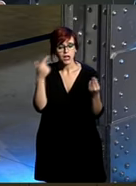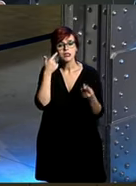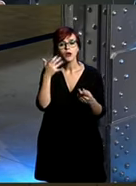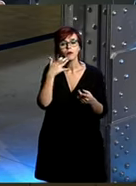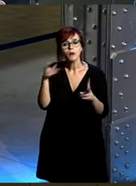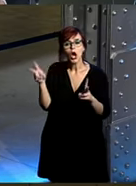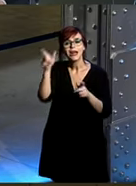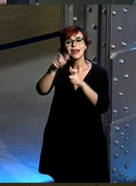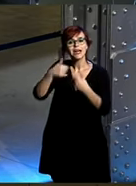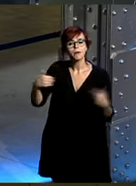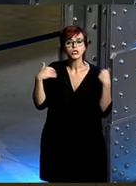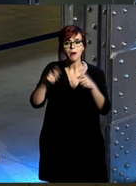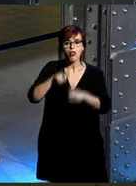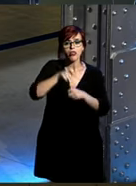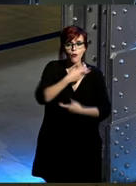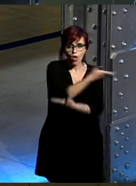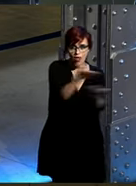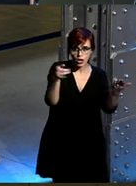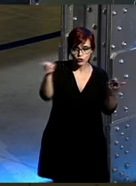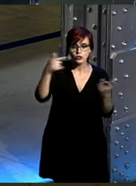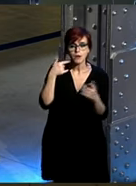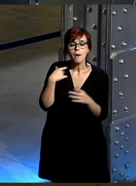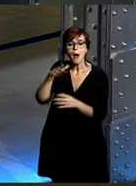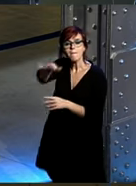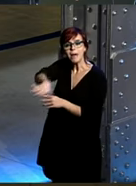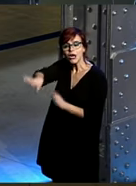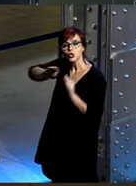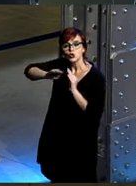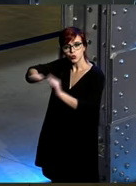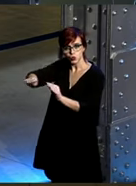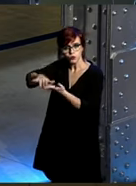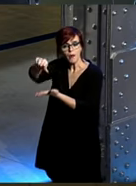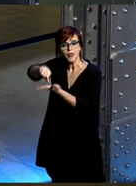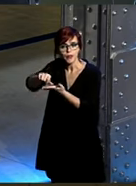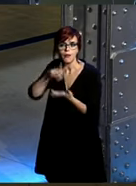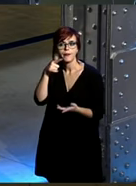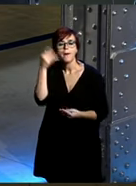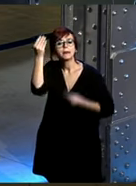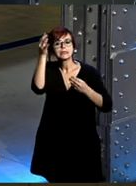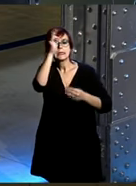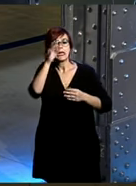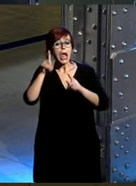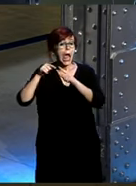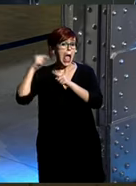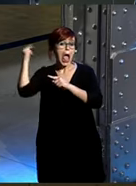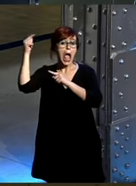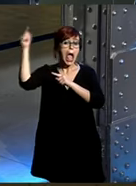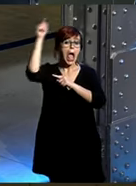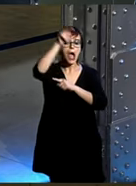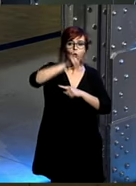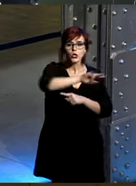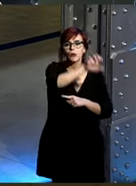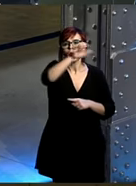le conciernen a los ciudadanos, pero al ciudadano que está, al de tu barrio, al de tu ciudad, no al que está, no a la Unión